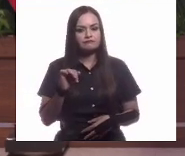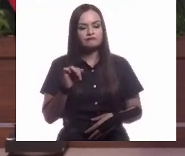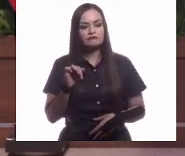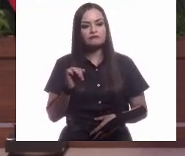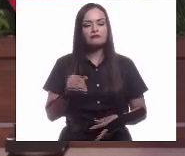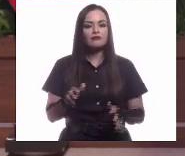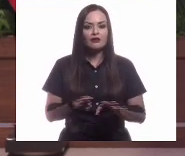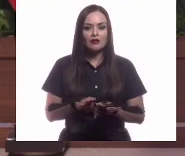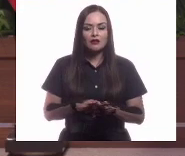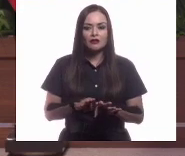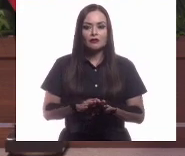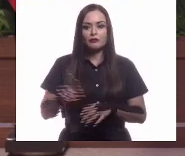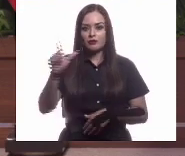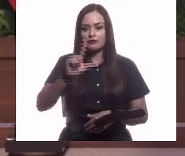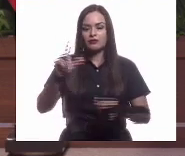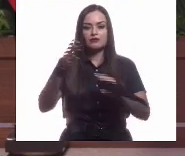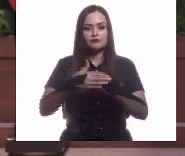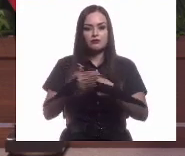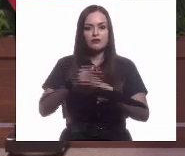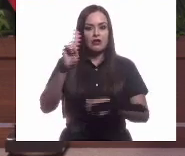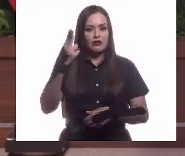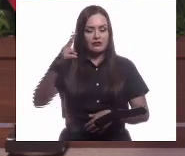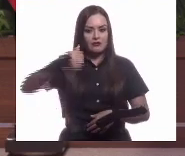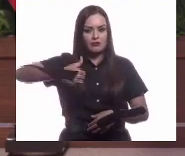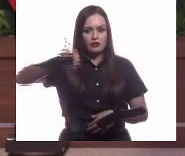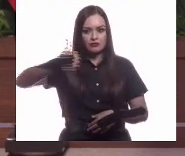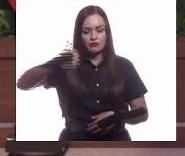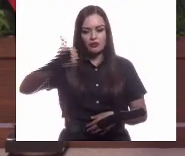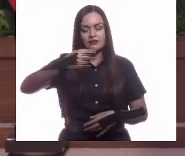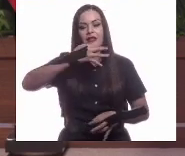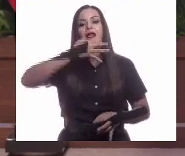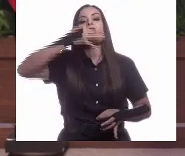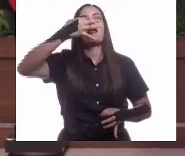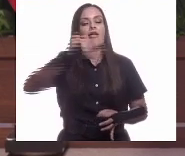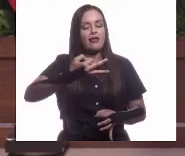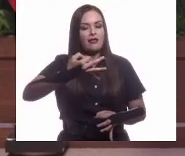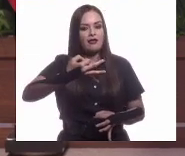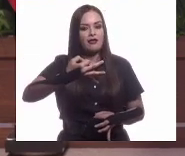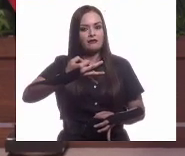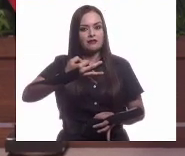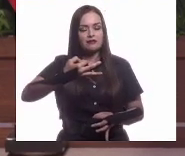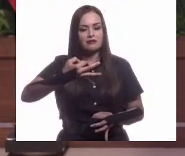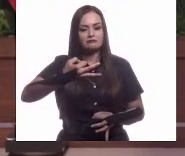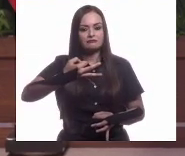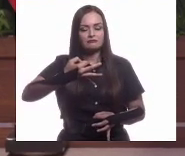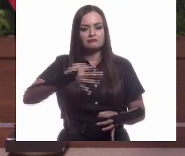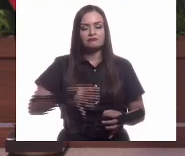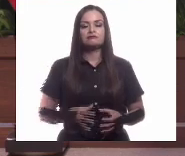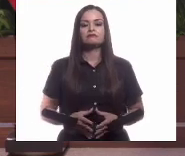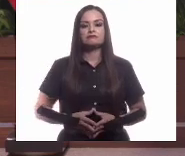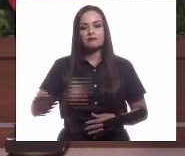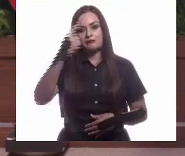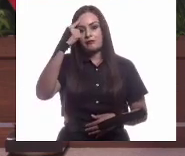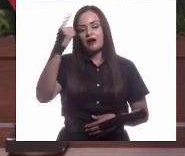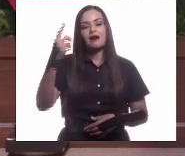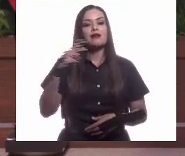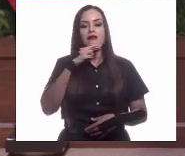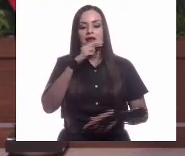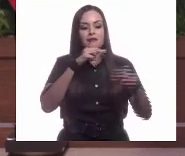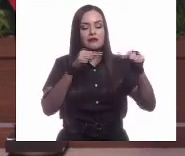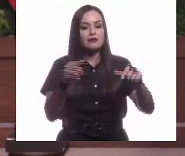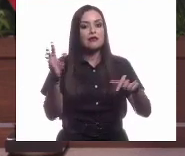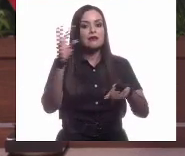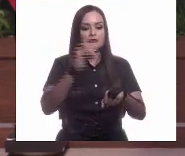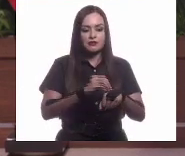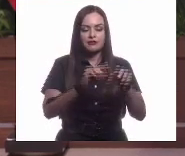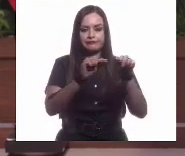será publicado el próximo lunes 11 de noviembre en nuestra Gaceta Oficial y procederemos en breve a su instalación.